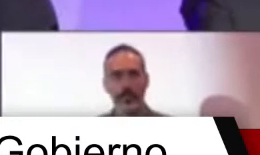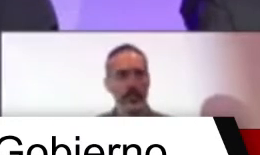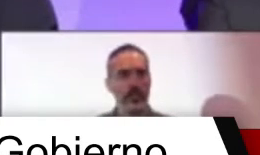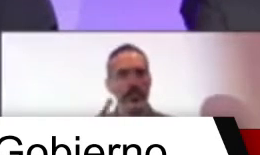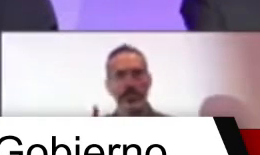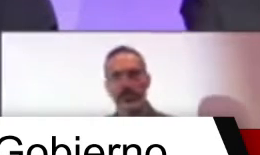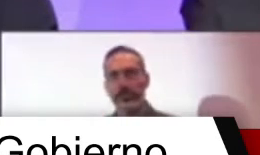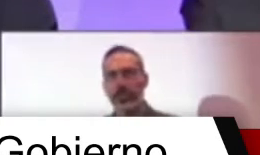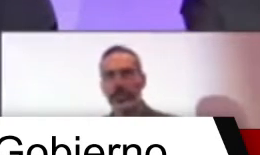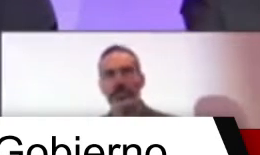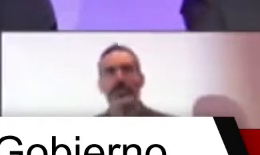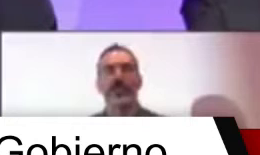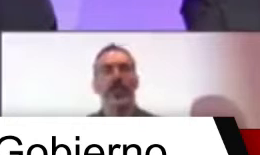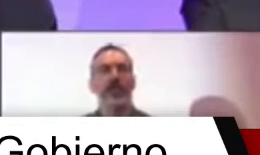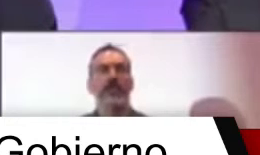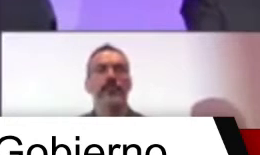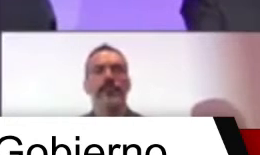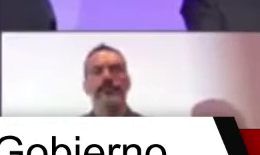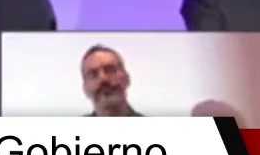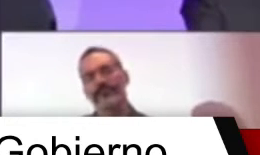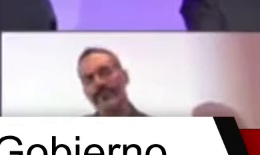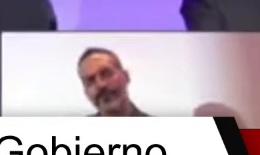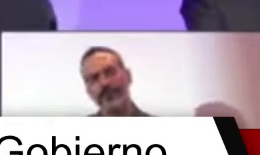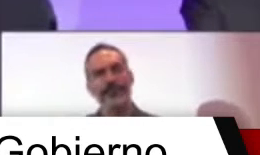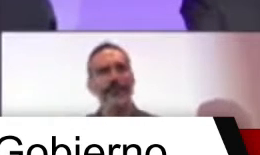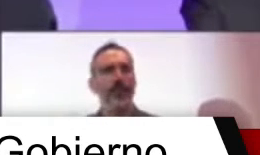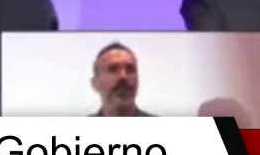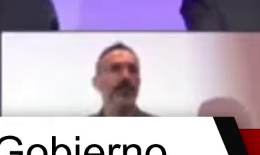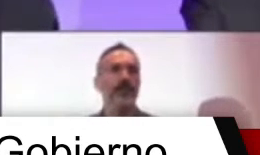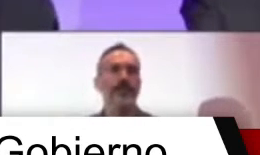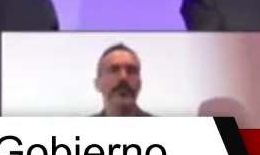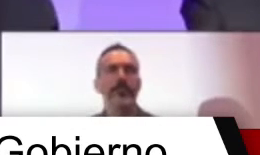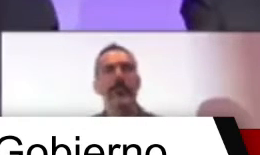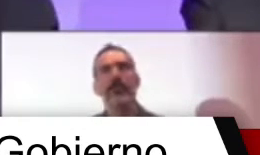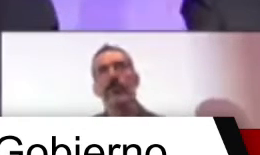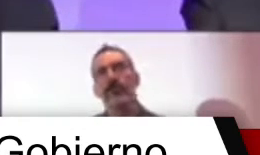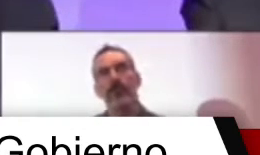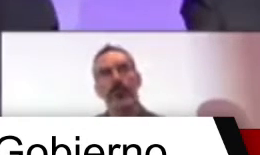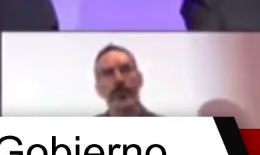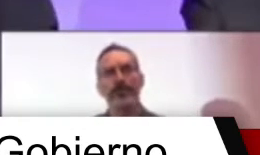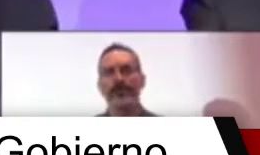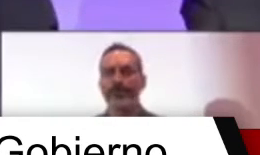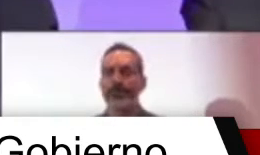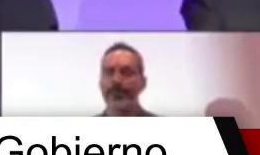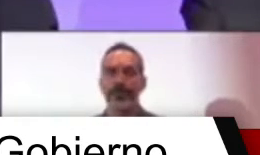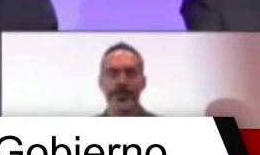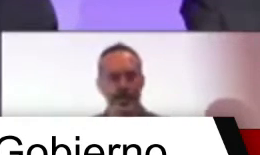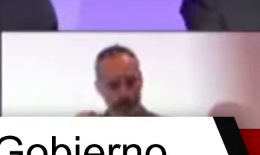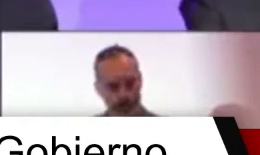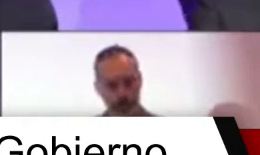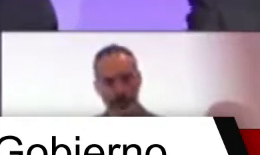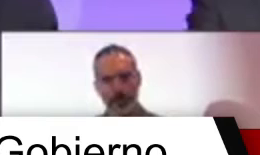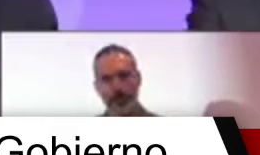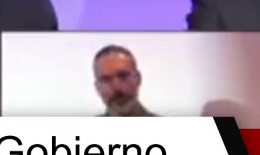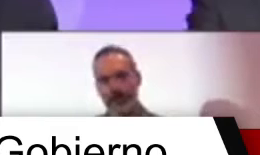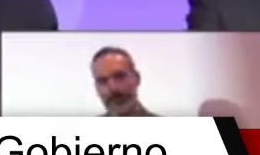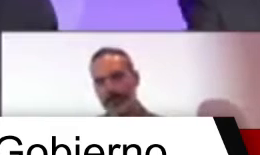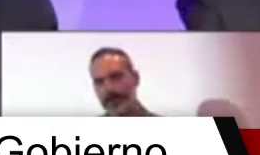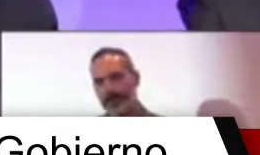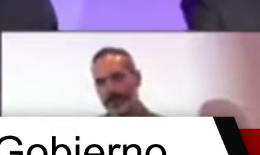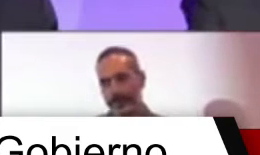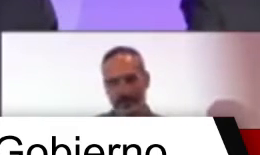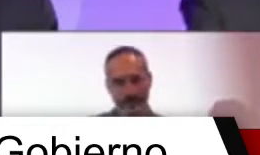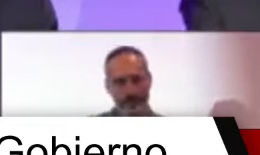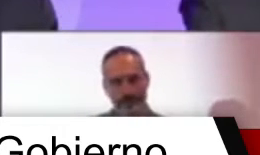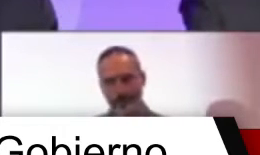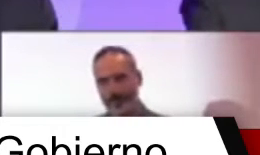a sumar esfuerzos, porque la seguridad es tarea y compromiso de todos y cada uno de nosotros.